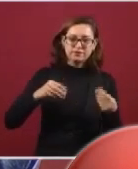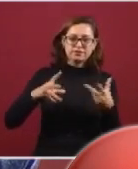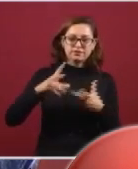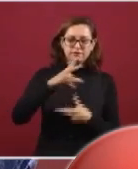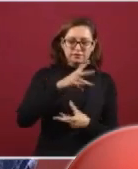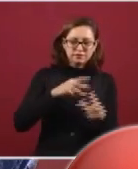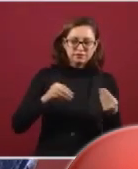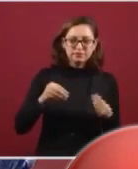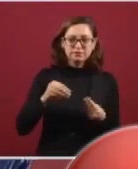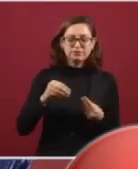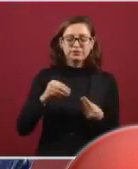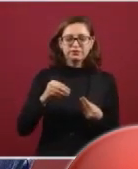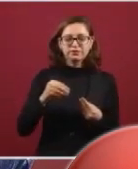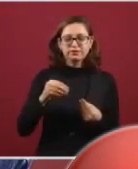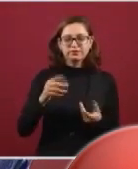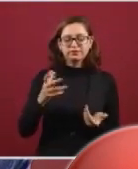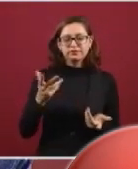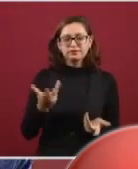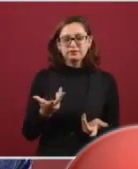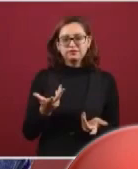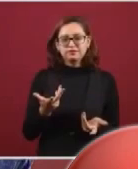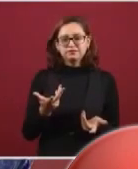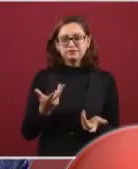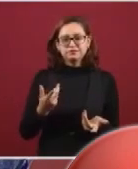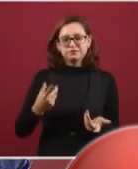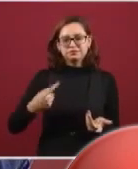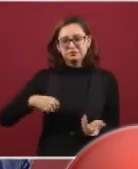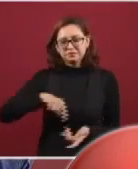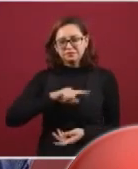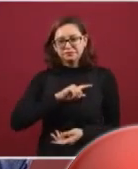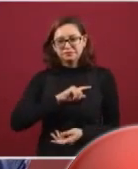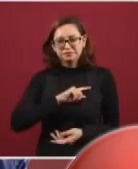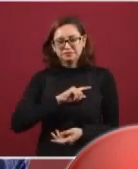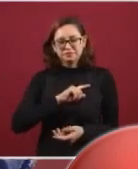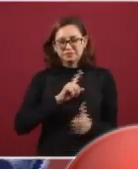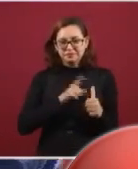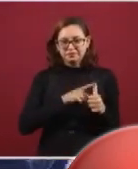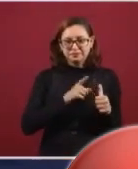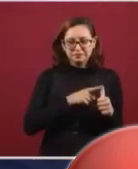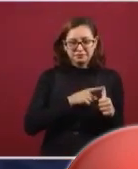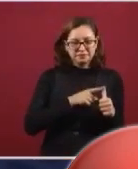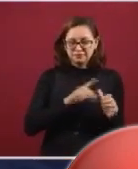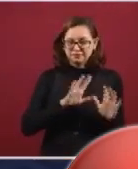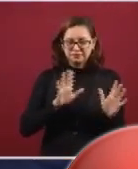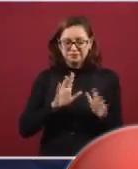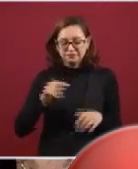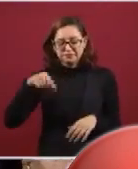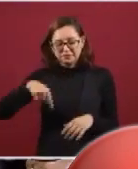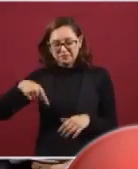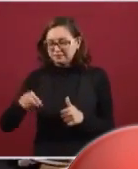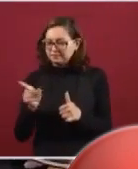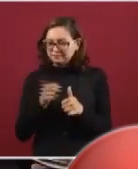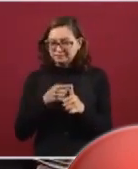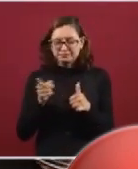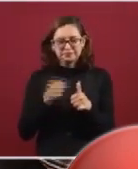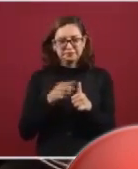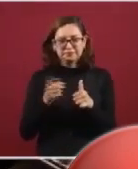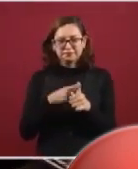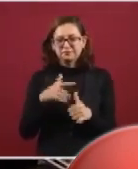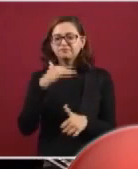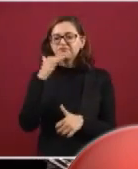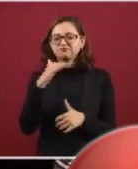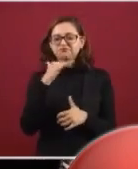en el caso nuestro, es la corrupción, Andrés